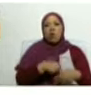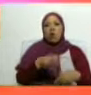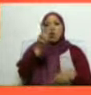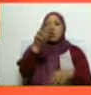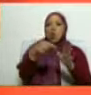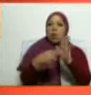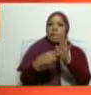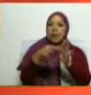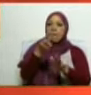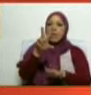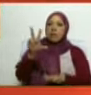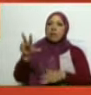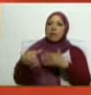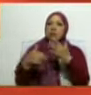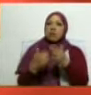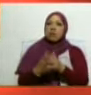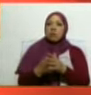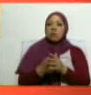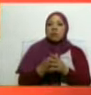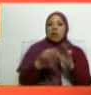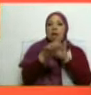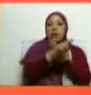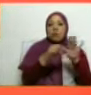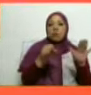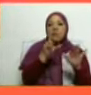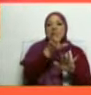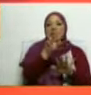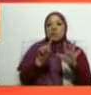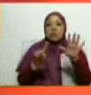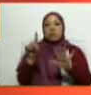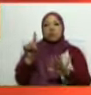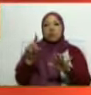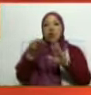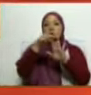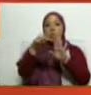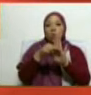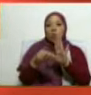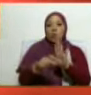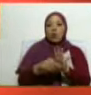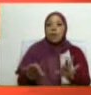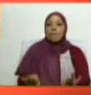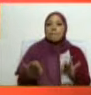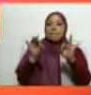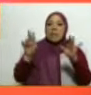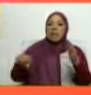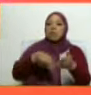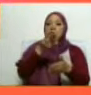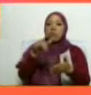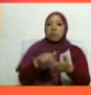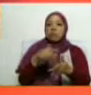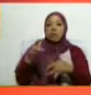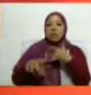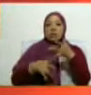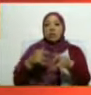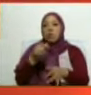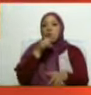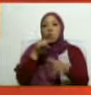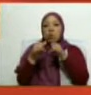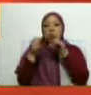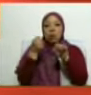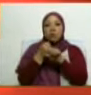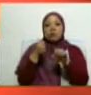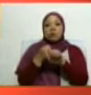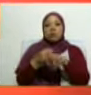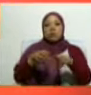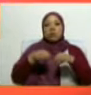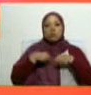2023. Artículo 71 de la Carta Magna. Las materias de especial trascendencia nacional podrán ser sometidas a